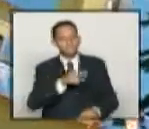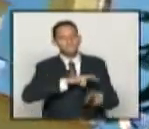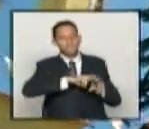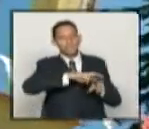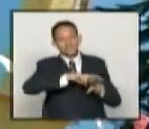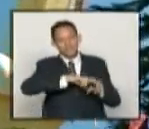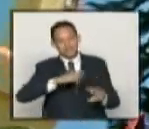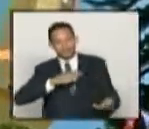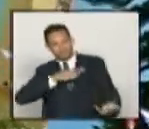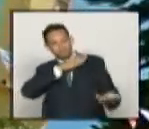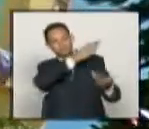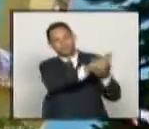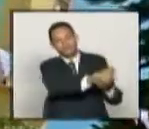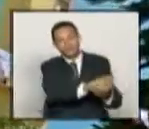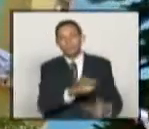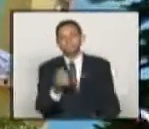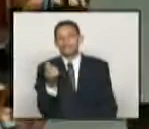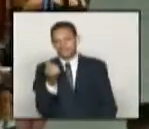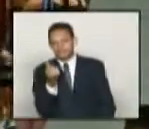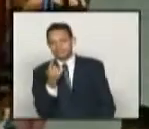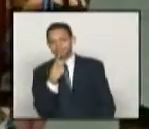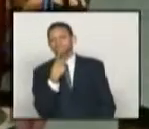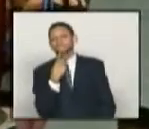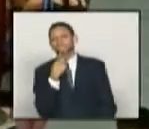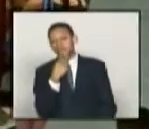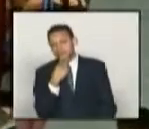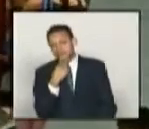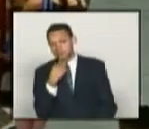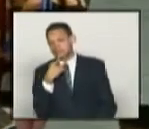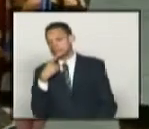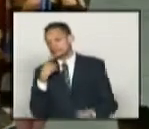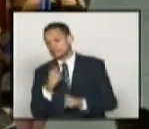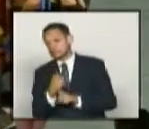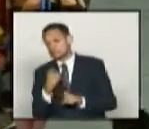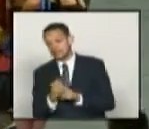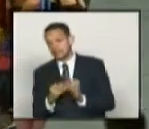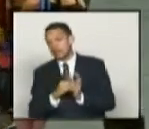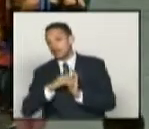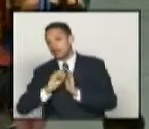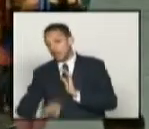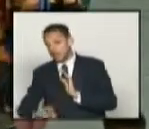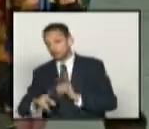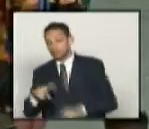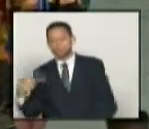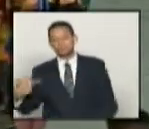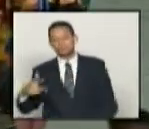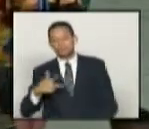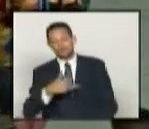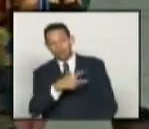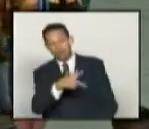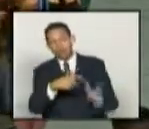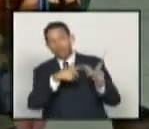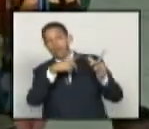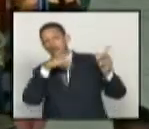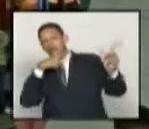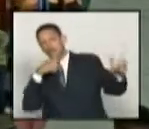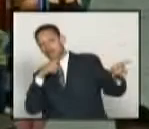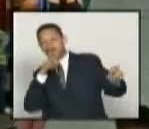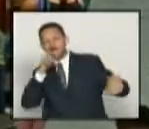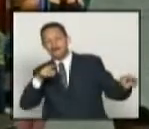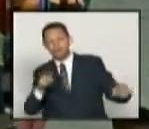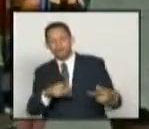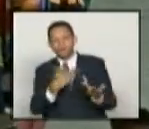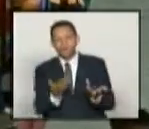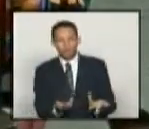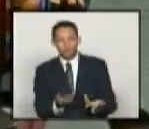del departamento, que muchas veces es costoso y muchas veces a veces tienen que hacer uno